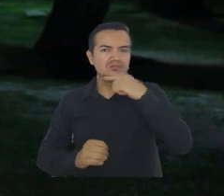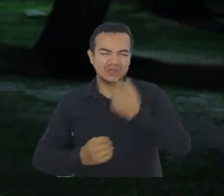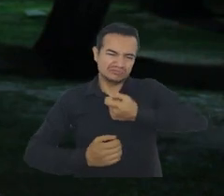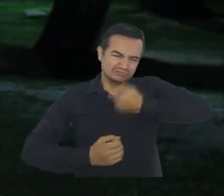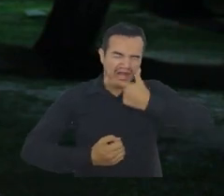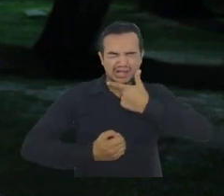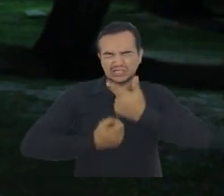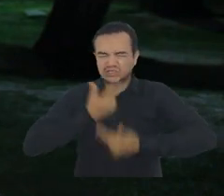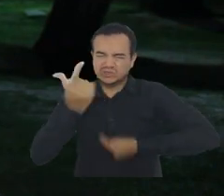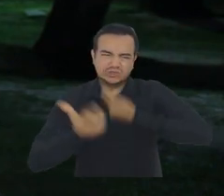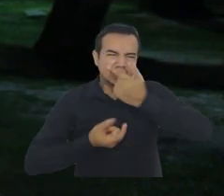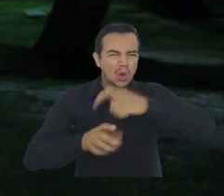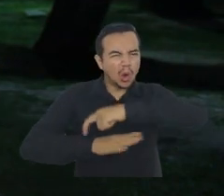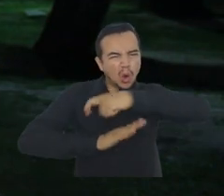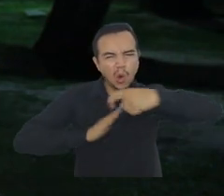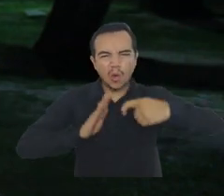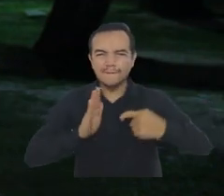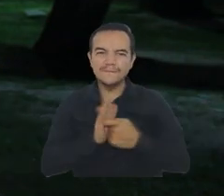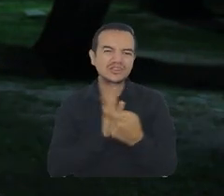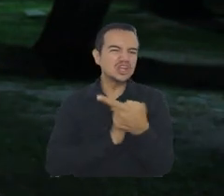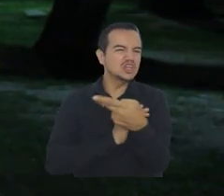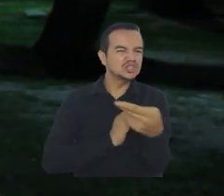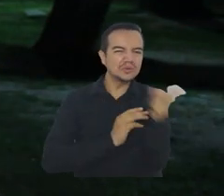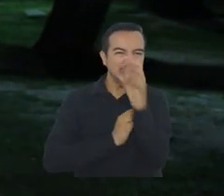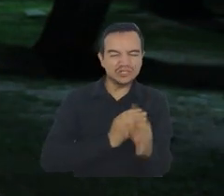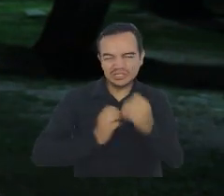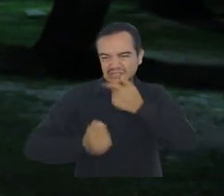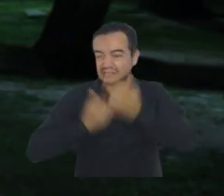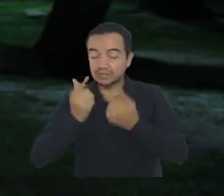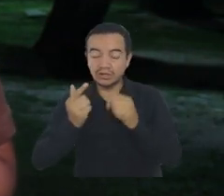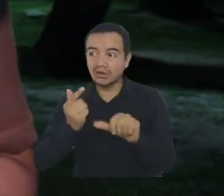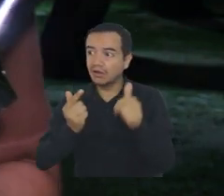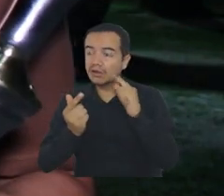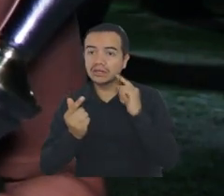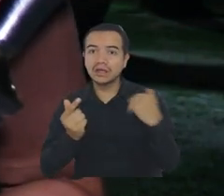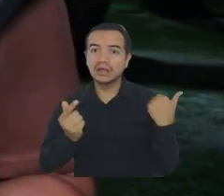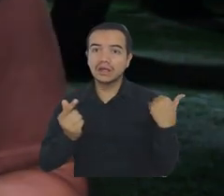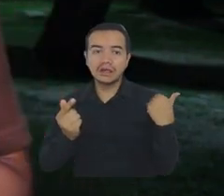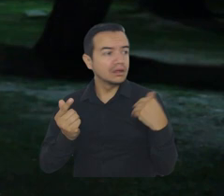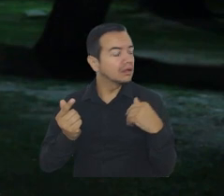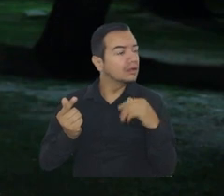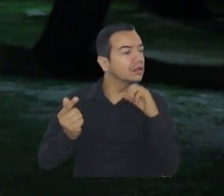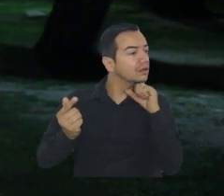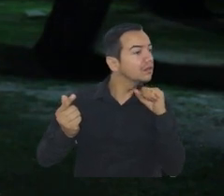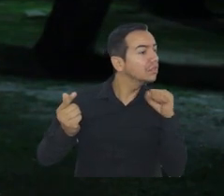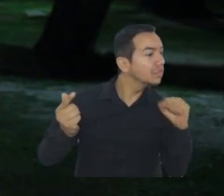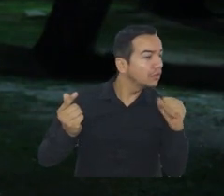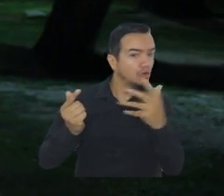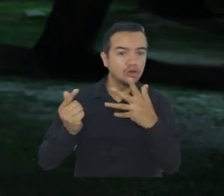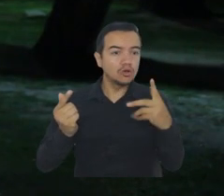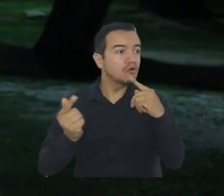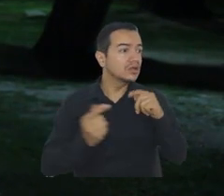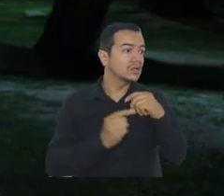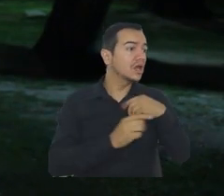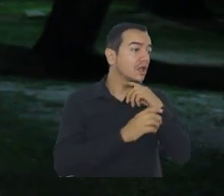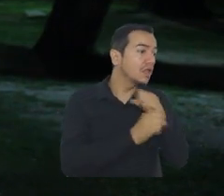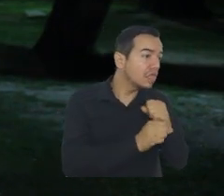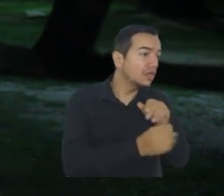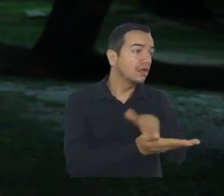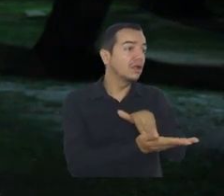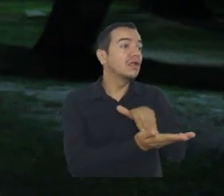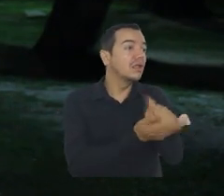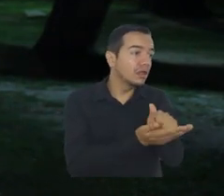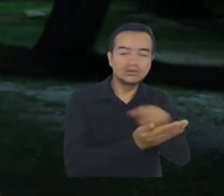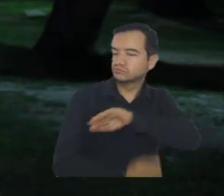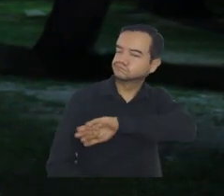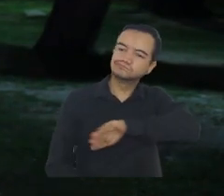el 200% en todo lo que hagas, en todo lo que tengas, y si vas a darle prioridad a otras cosas que te van a dañar, a todas otras cosas que te van a entregar un